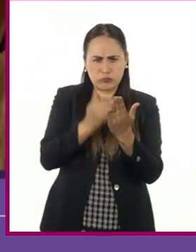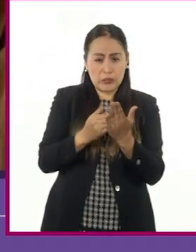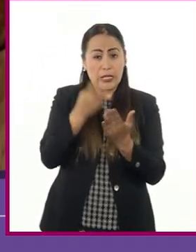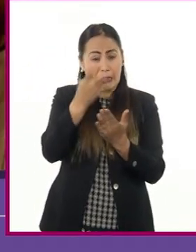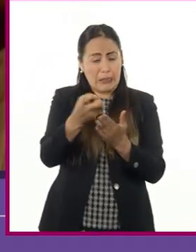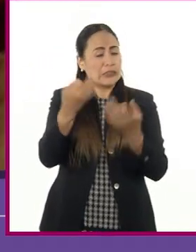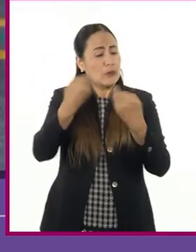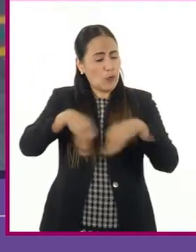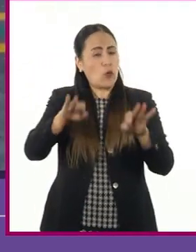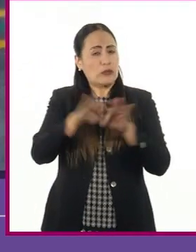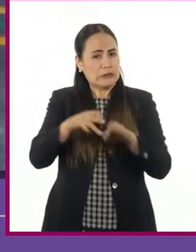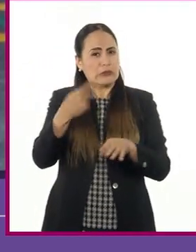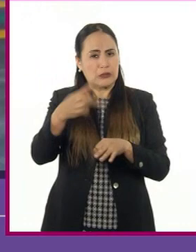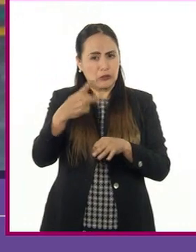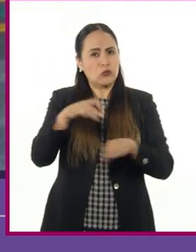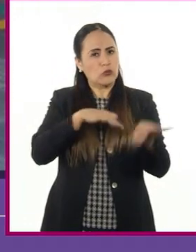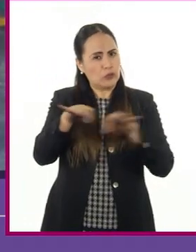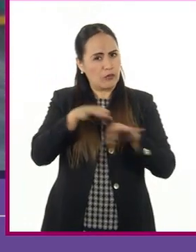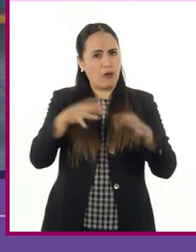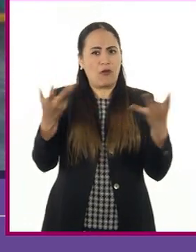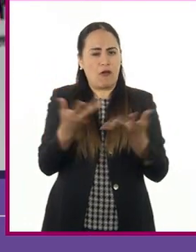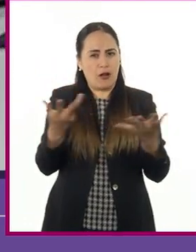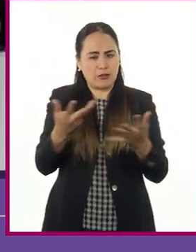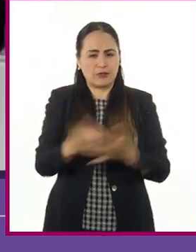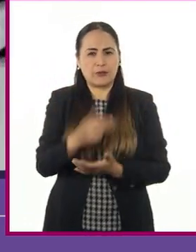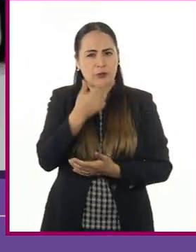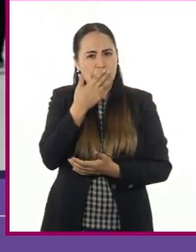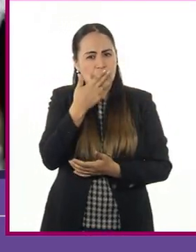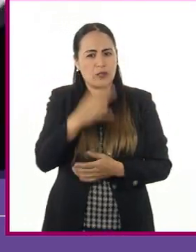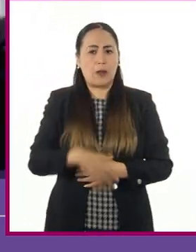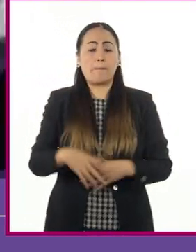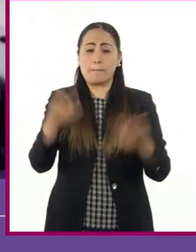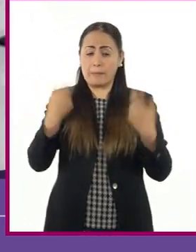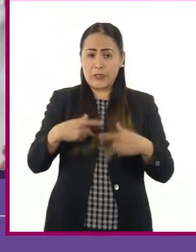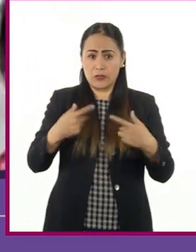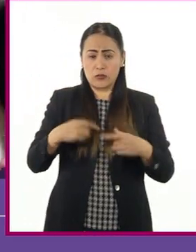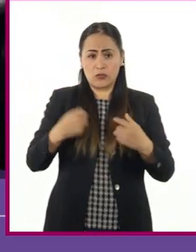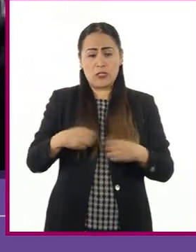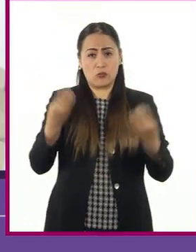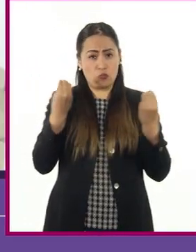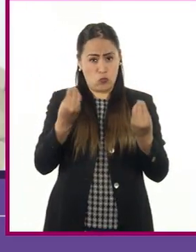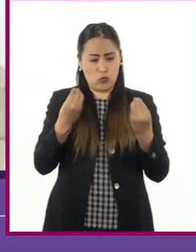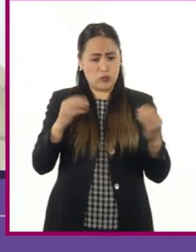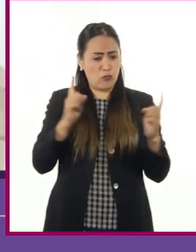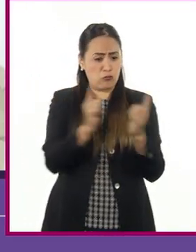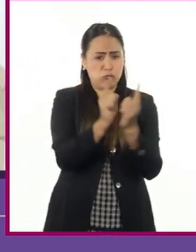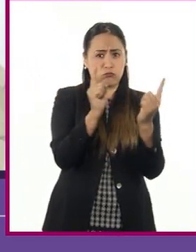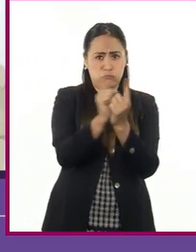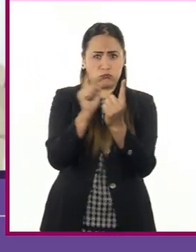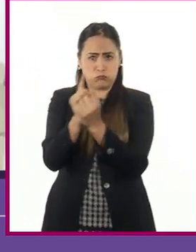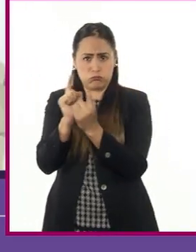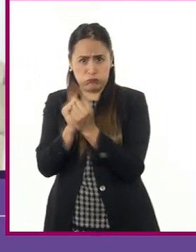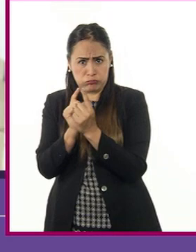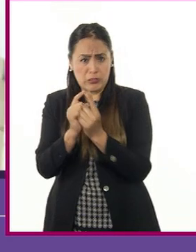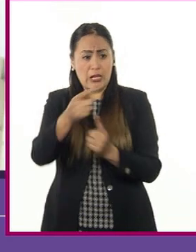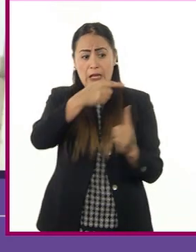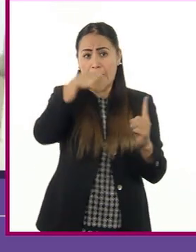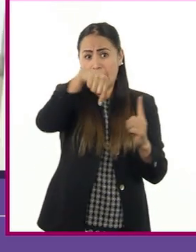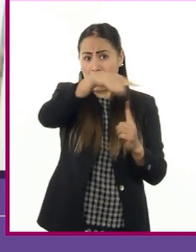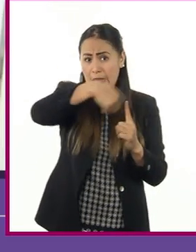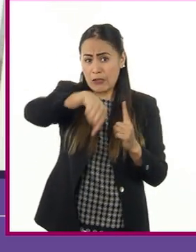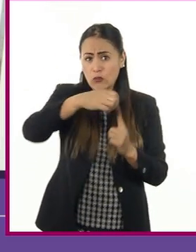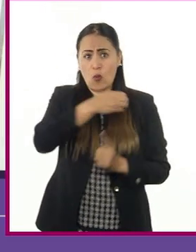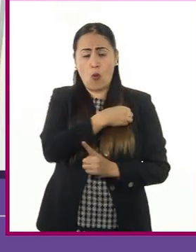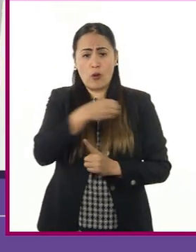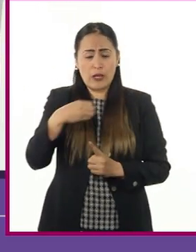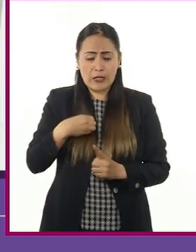es fundamental. Gran número de ellos atienden directamente a las personas, por lo que tienen la obligación de cuidar